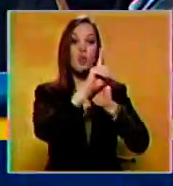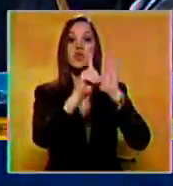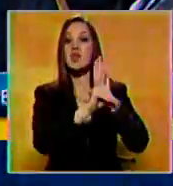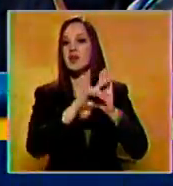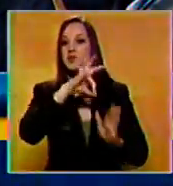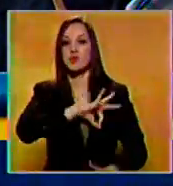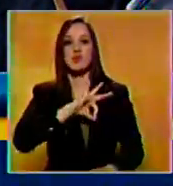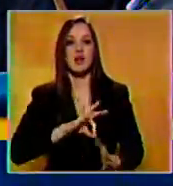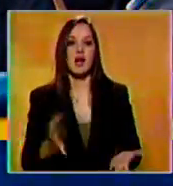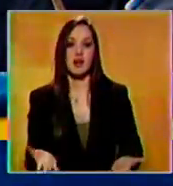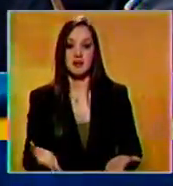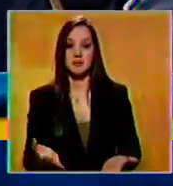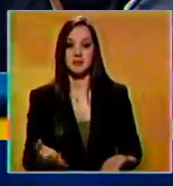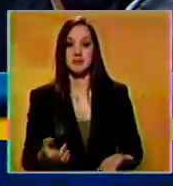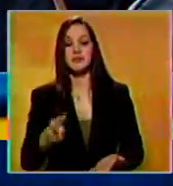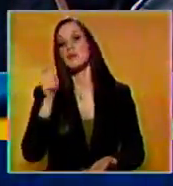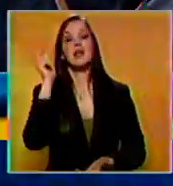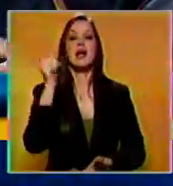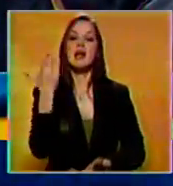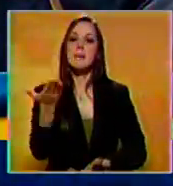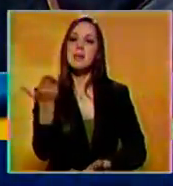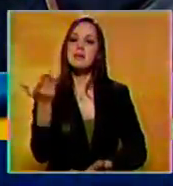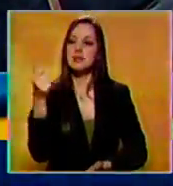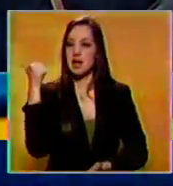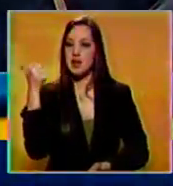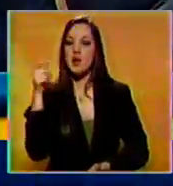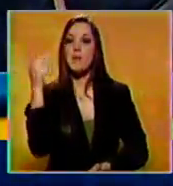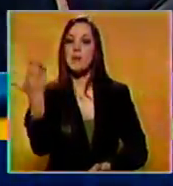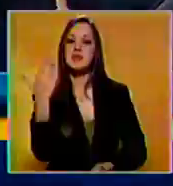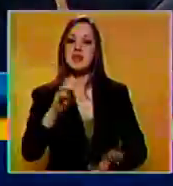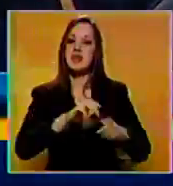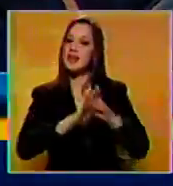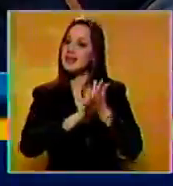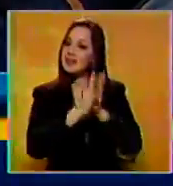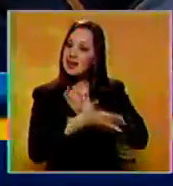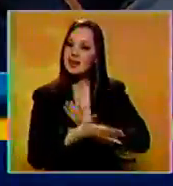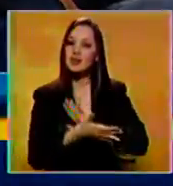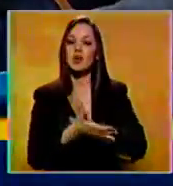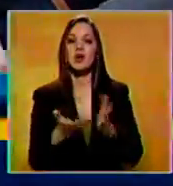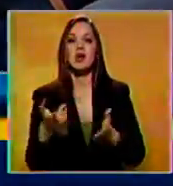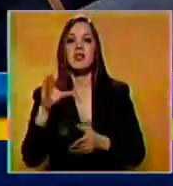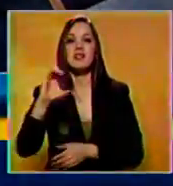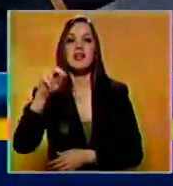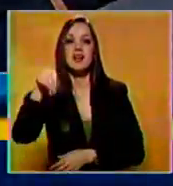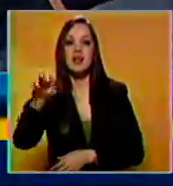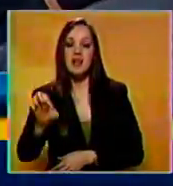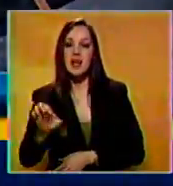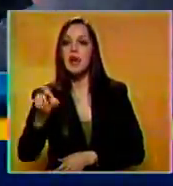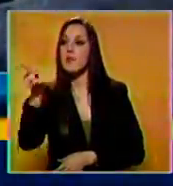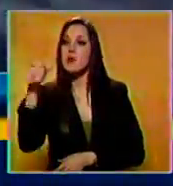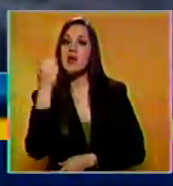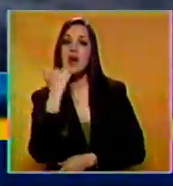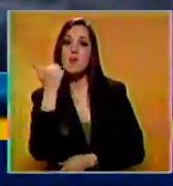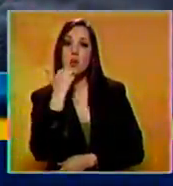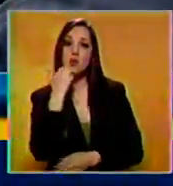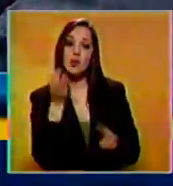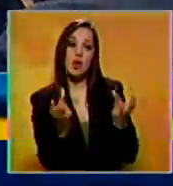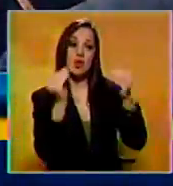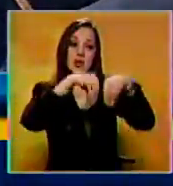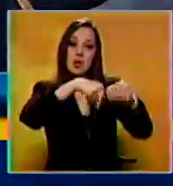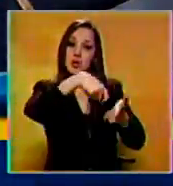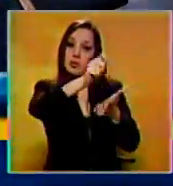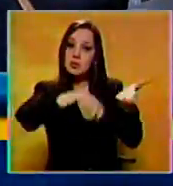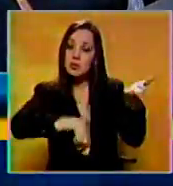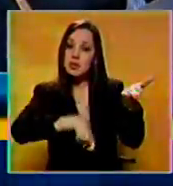social. Jubilados exigen la nulidad de la resolución del CNE, aseguran que viola el contrato colectivo de esa institución